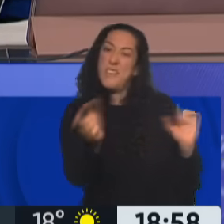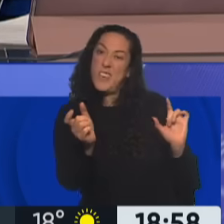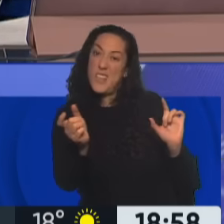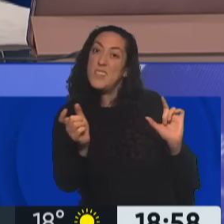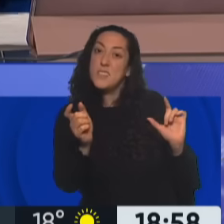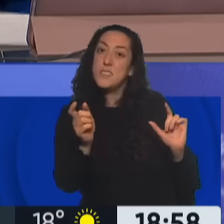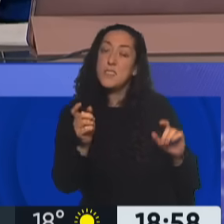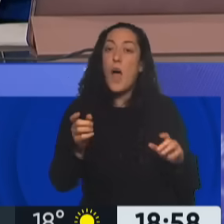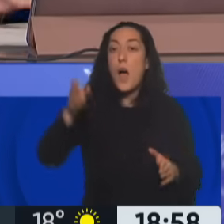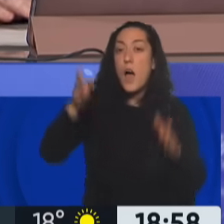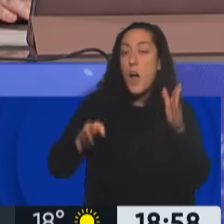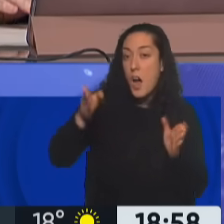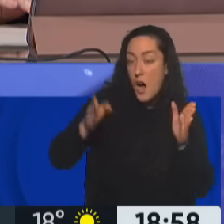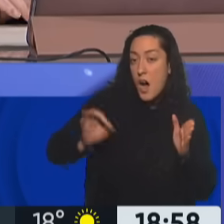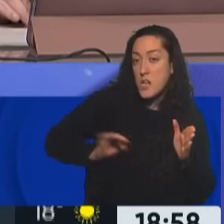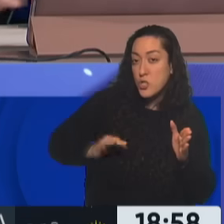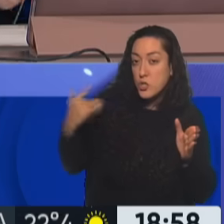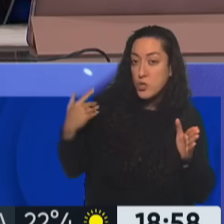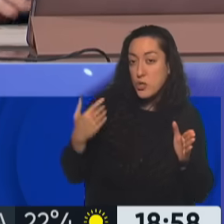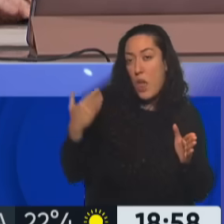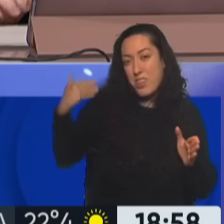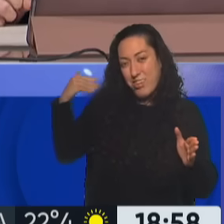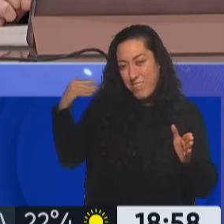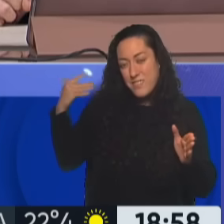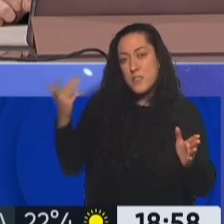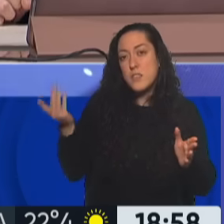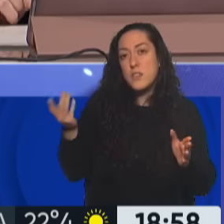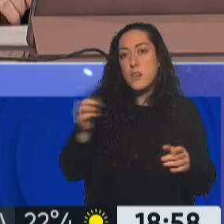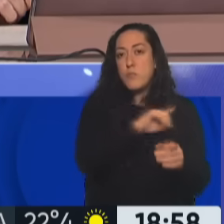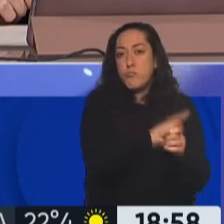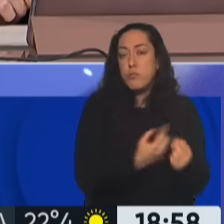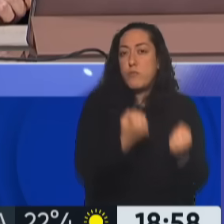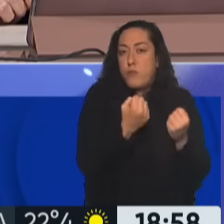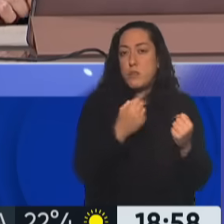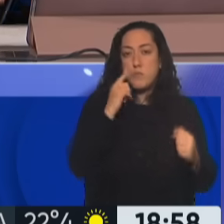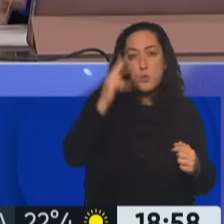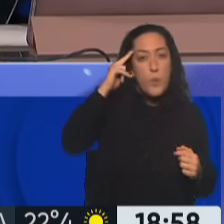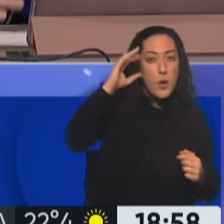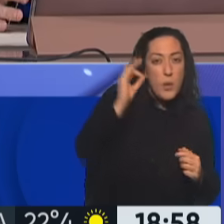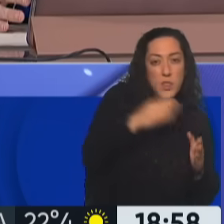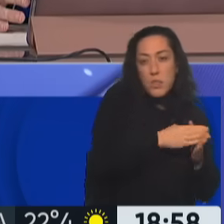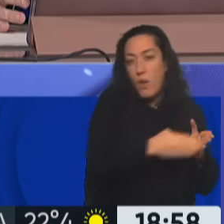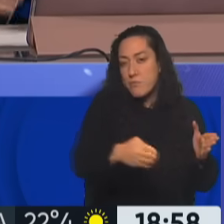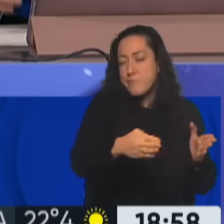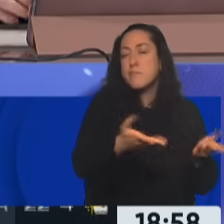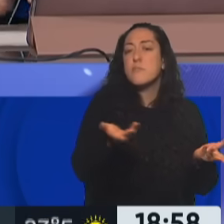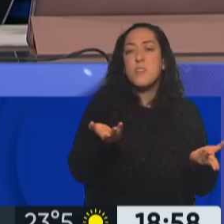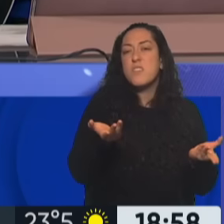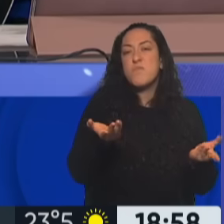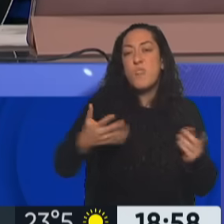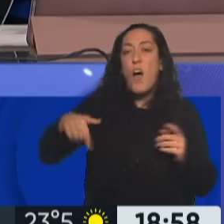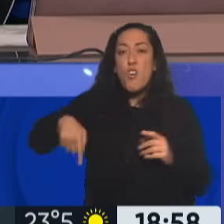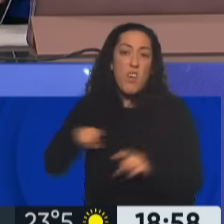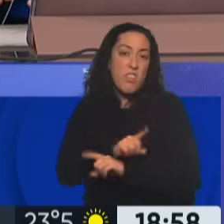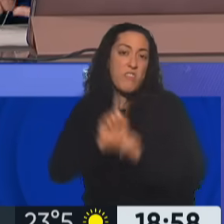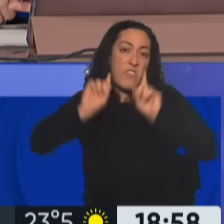sobre todo en las décadas anteriores o a partir de la década del 90. Y en ese contexto es que se da el